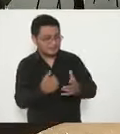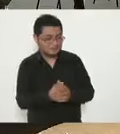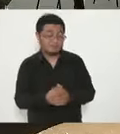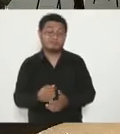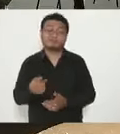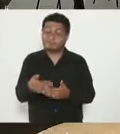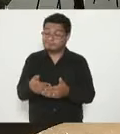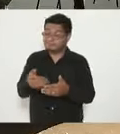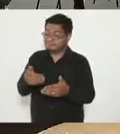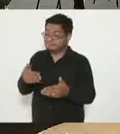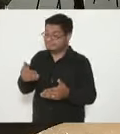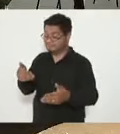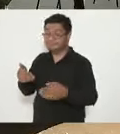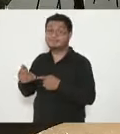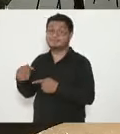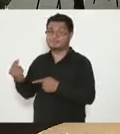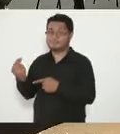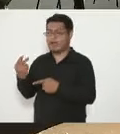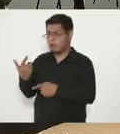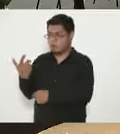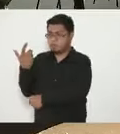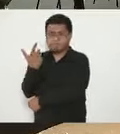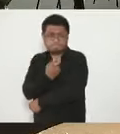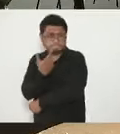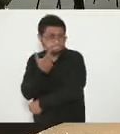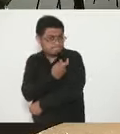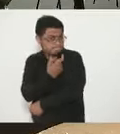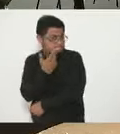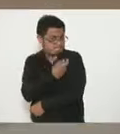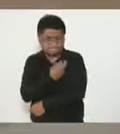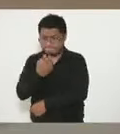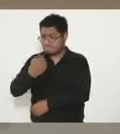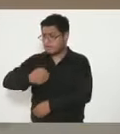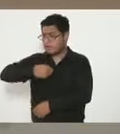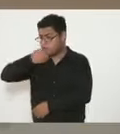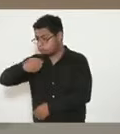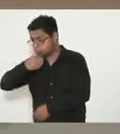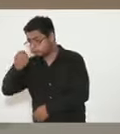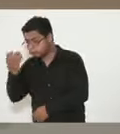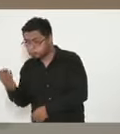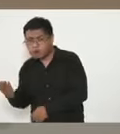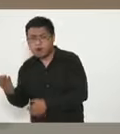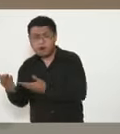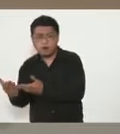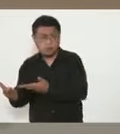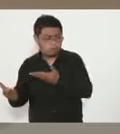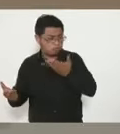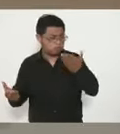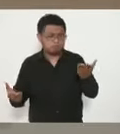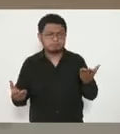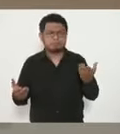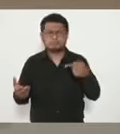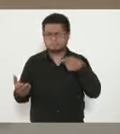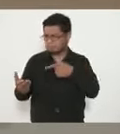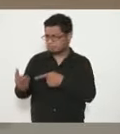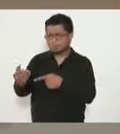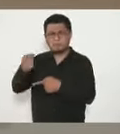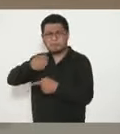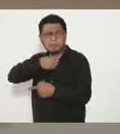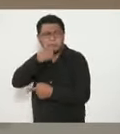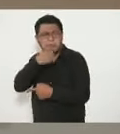tenemos que vacunar adultos mayores. ¿Por qué vacunar adultos